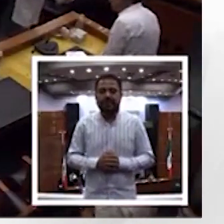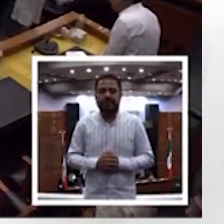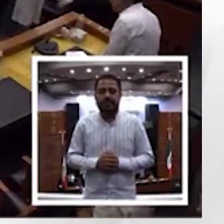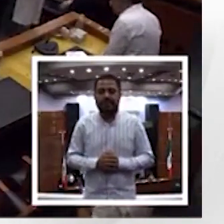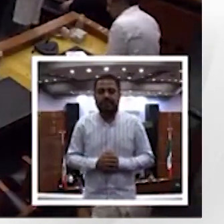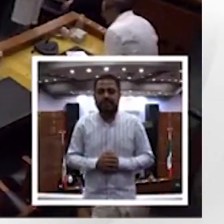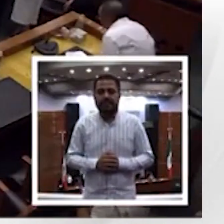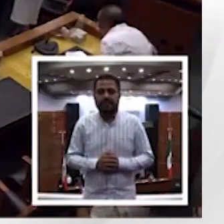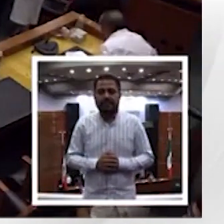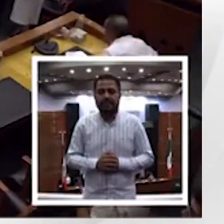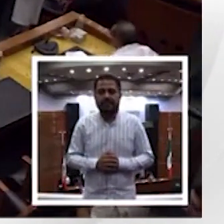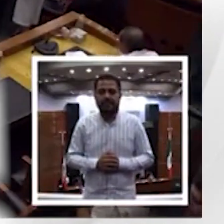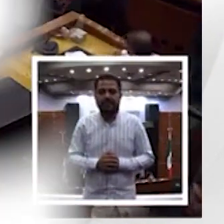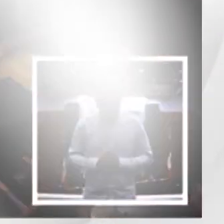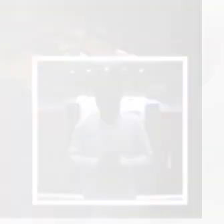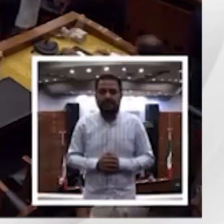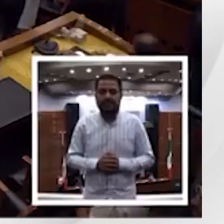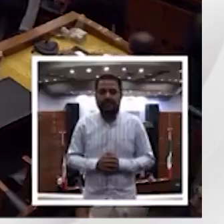Carla